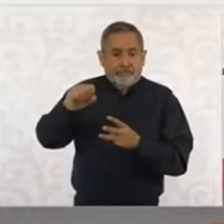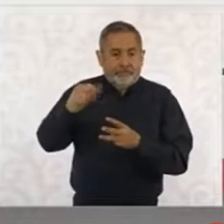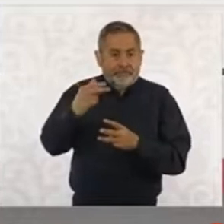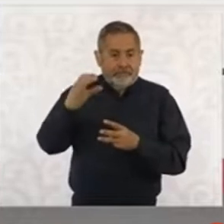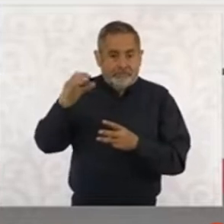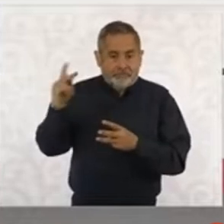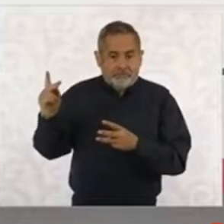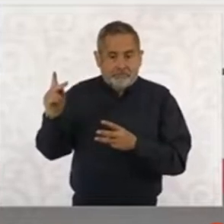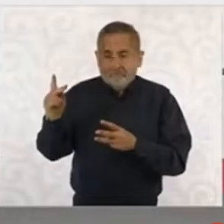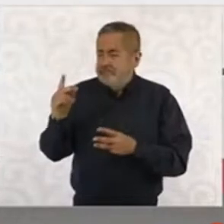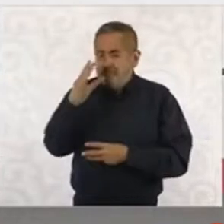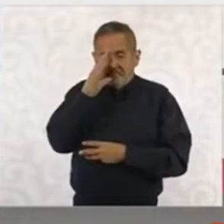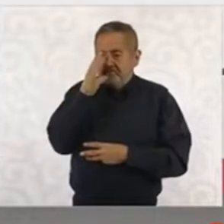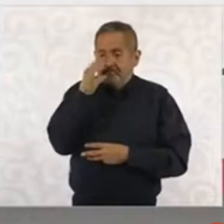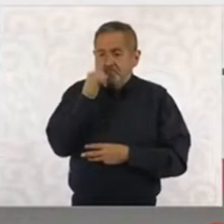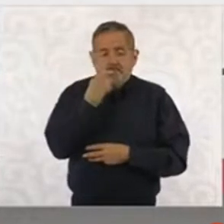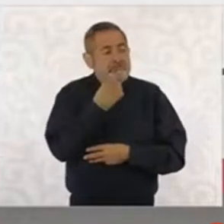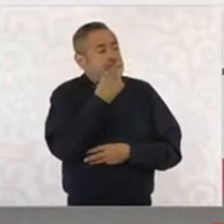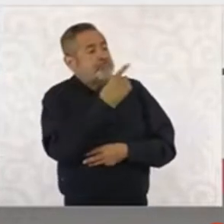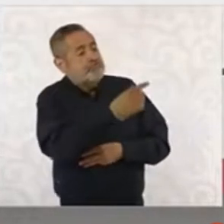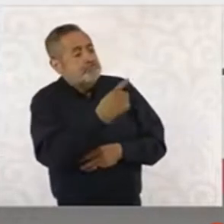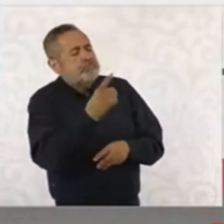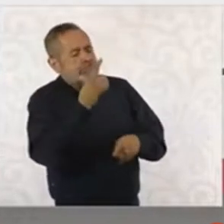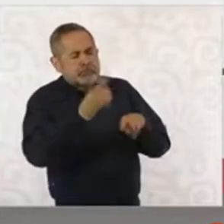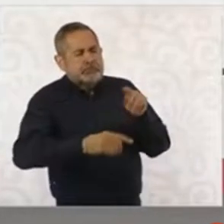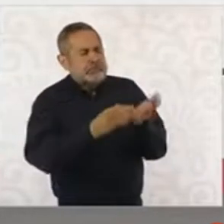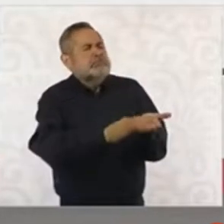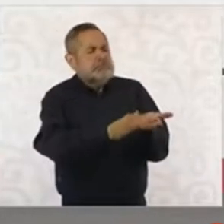pueden, por Constitución,